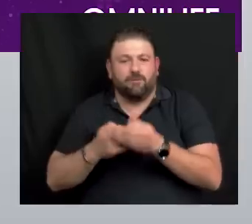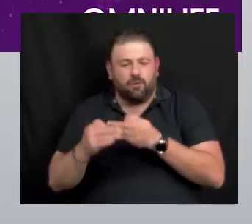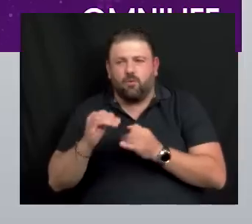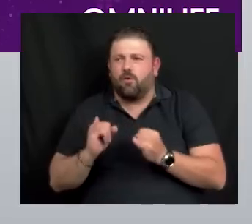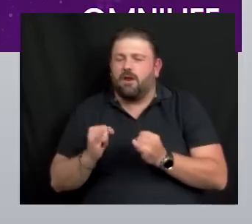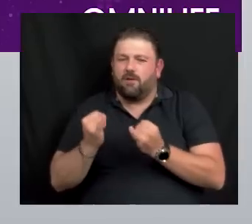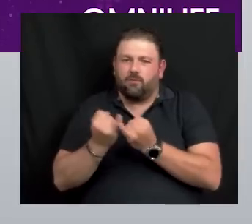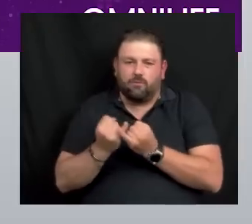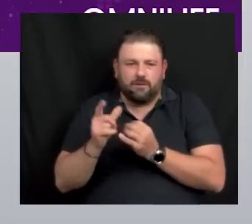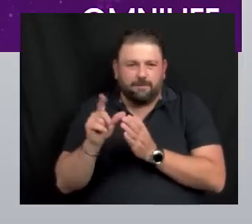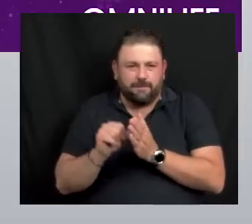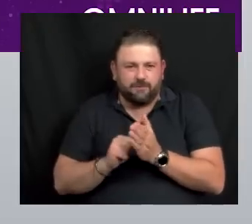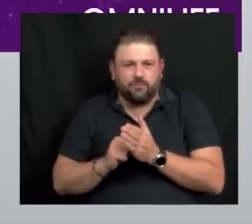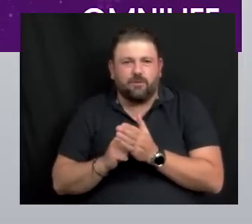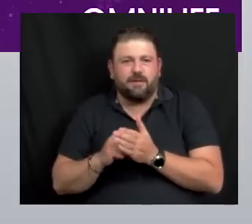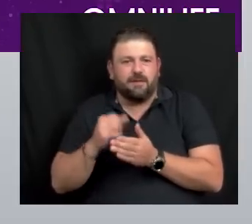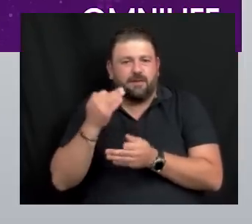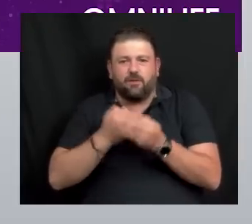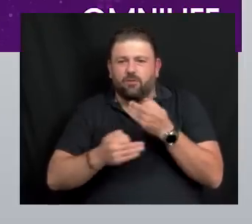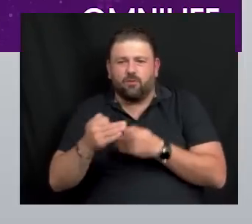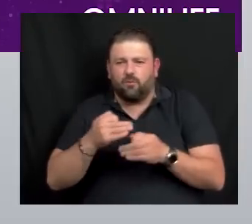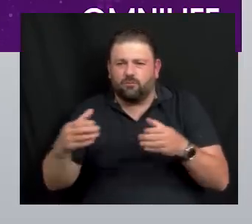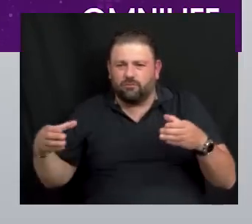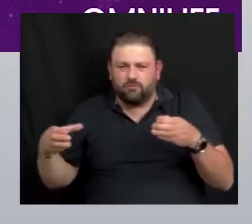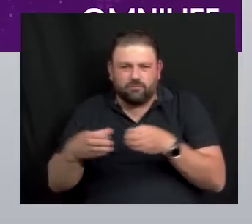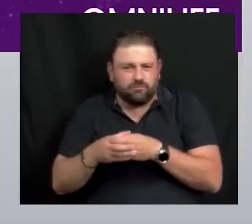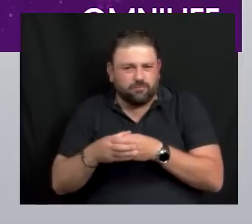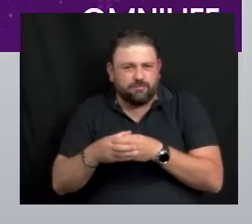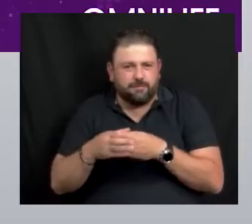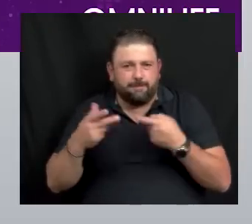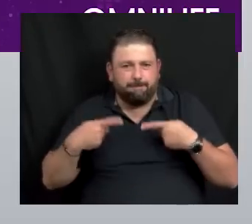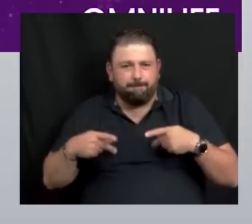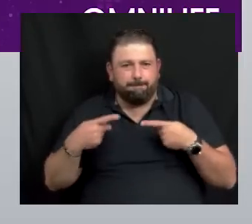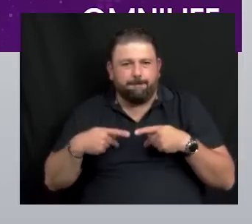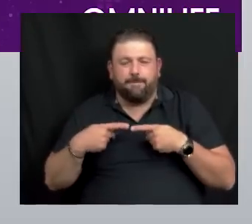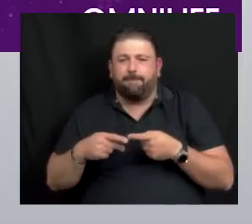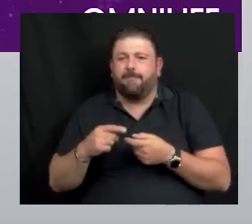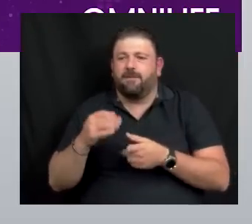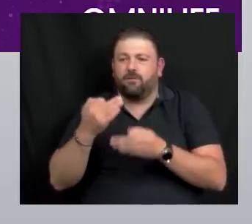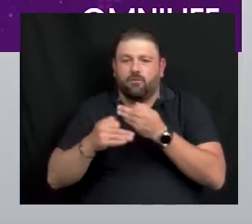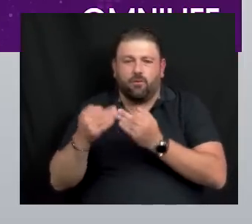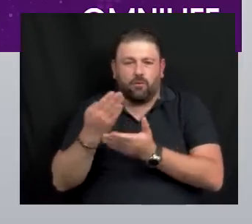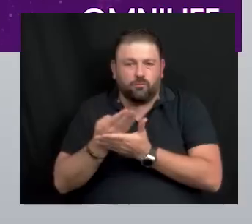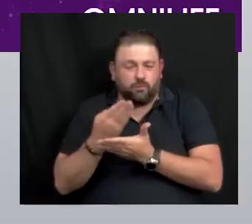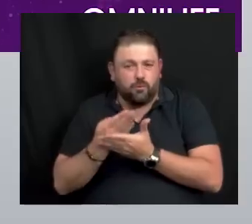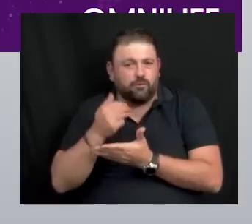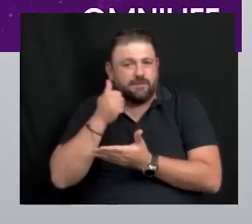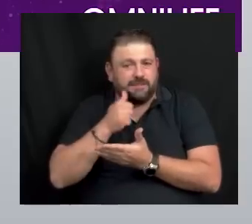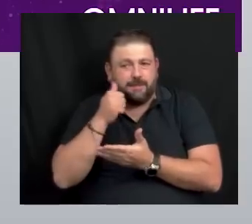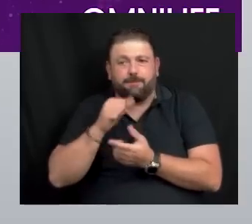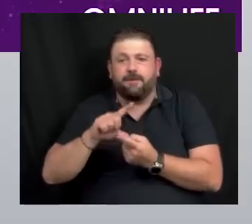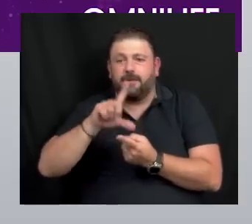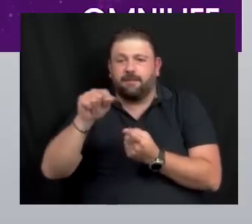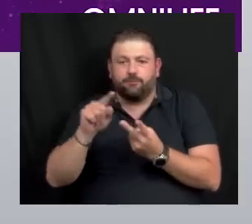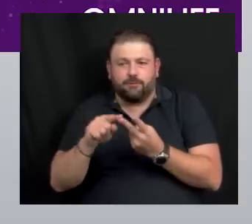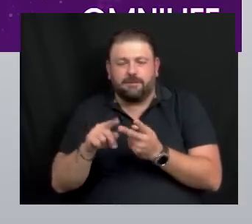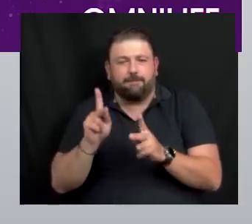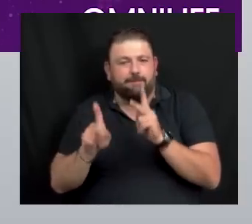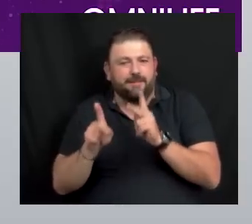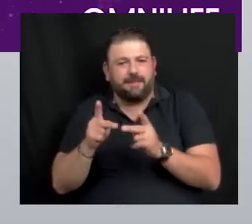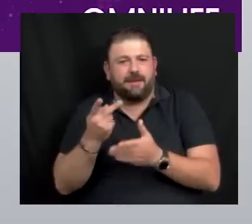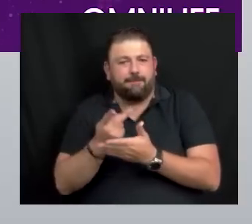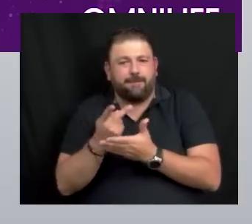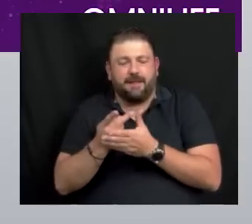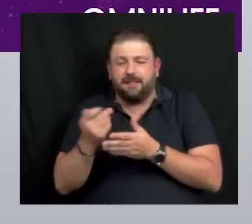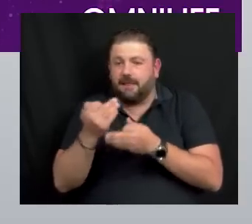las mismas juntas, es decir, porque nos vamos a juntar todos los bronces y luego vamos a trabajar con los platas y luego vamos a trabajar en el